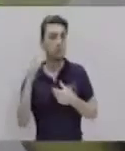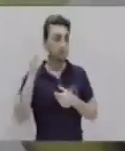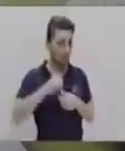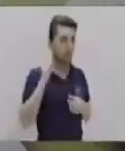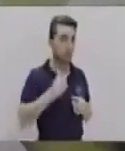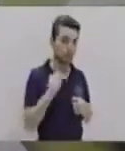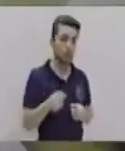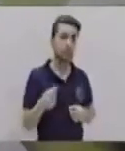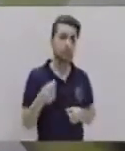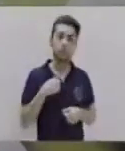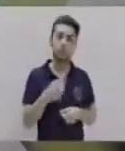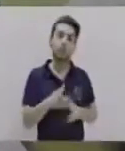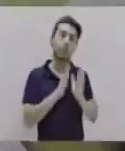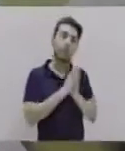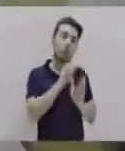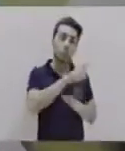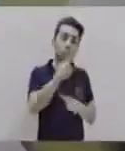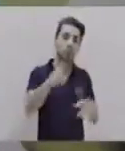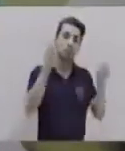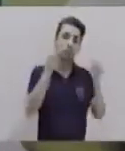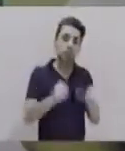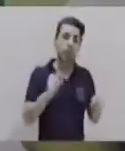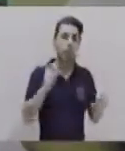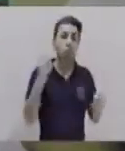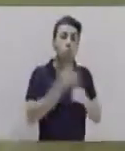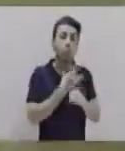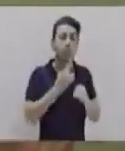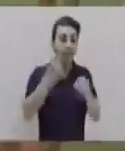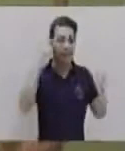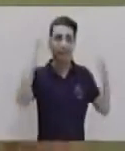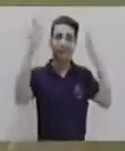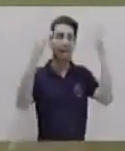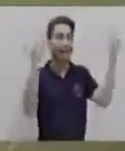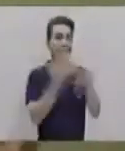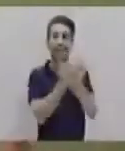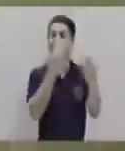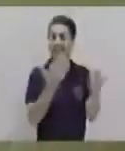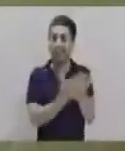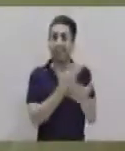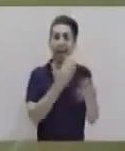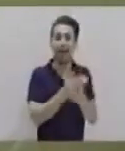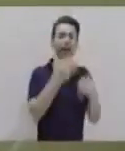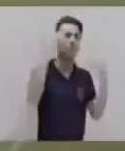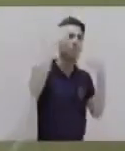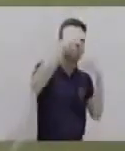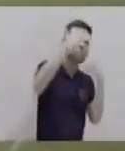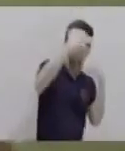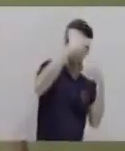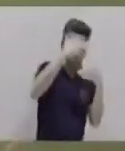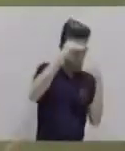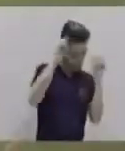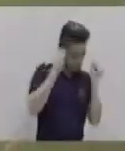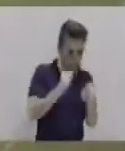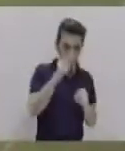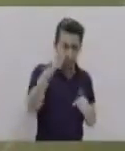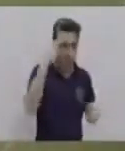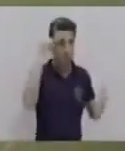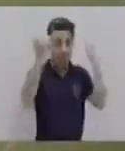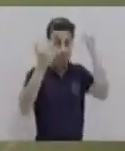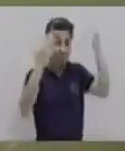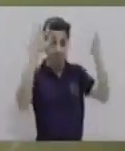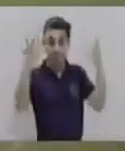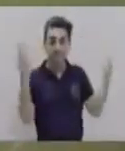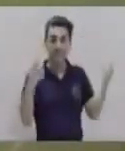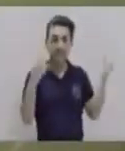que sí. Les recomiendo que utilicemos siempre la creatividad, que no te limites y que siempre utilices tu ingenio para